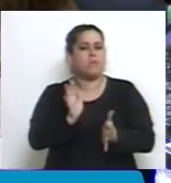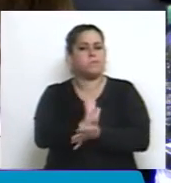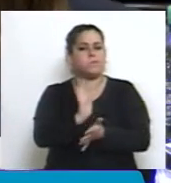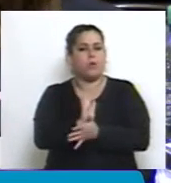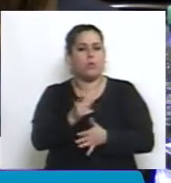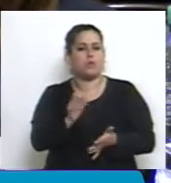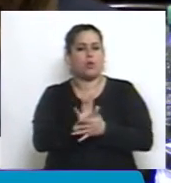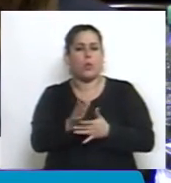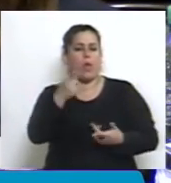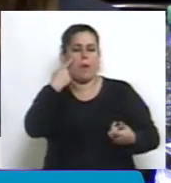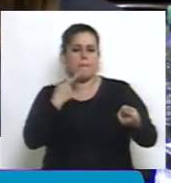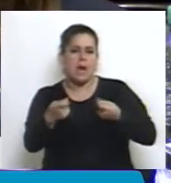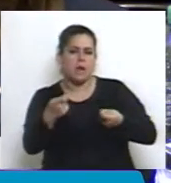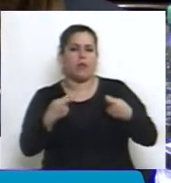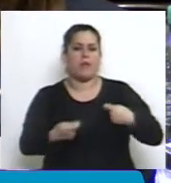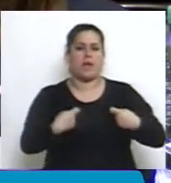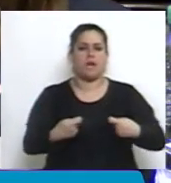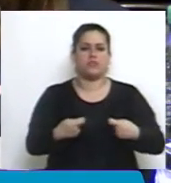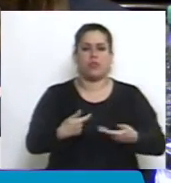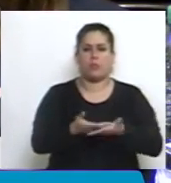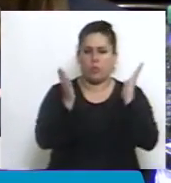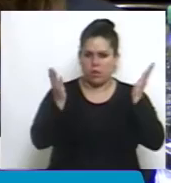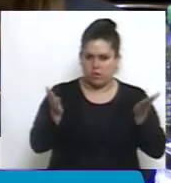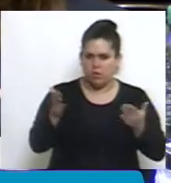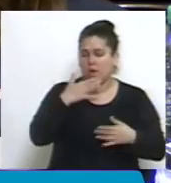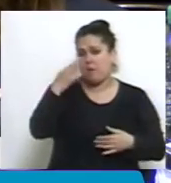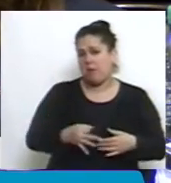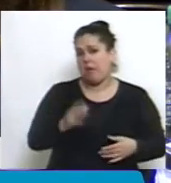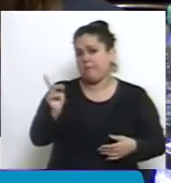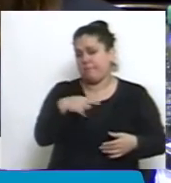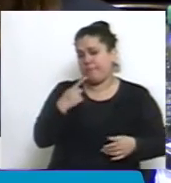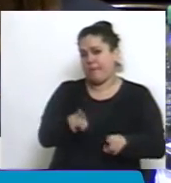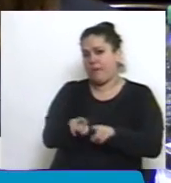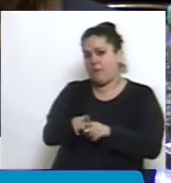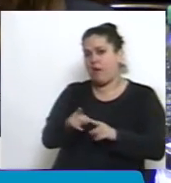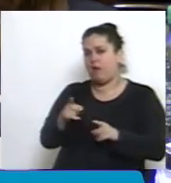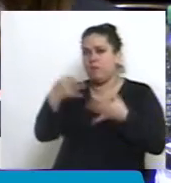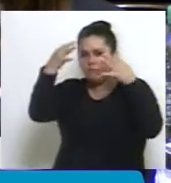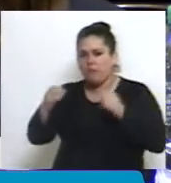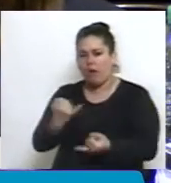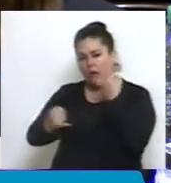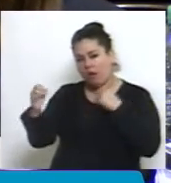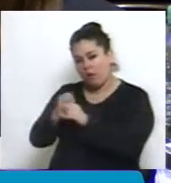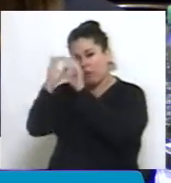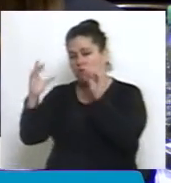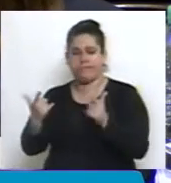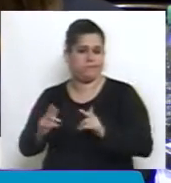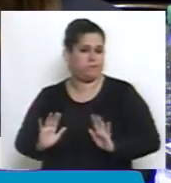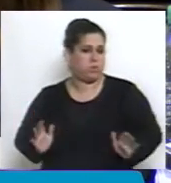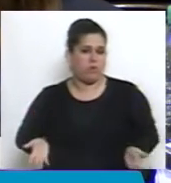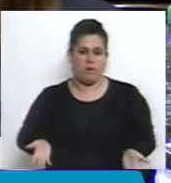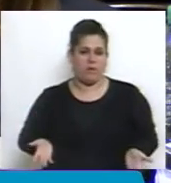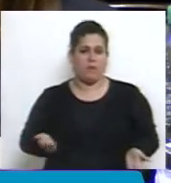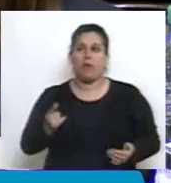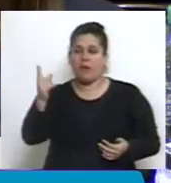el manejo del gasto público, que no es ajeno la transparencia del manejo de los recursos